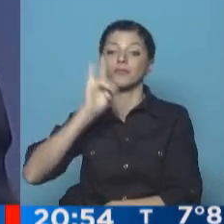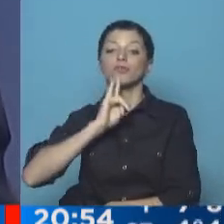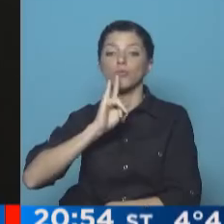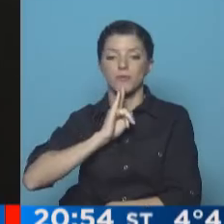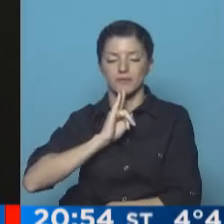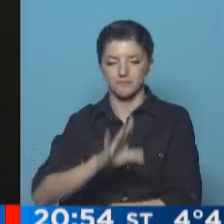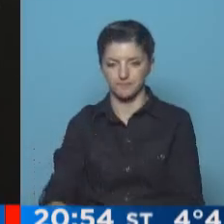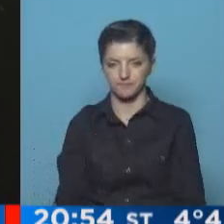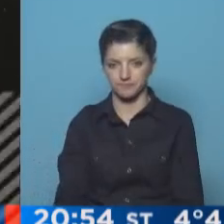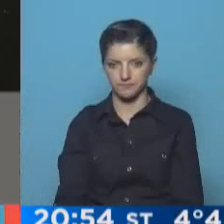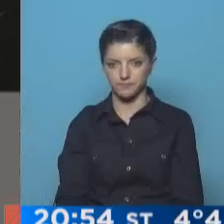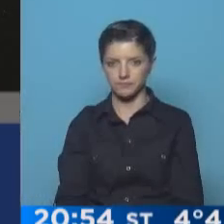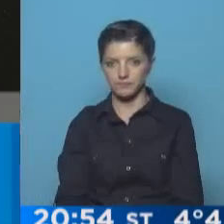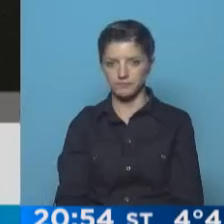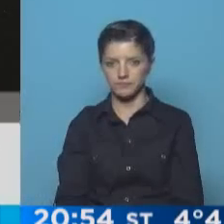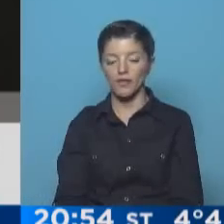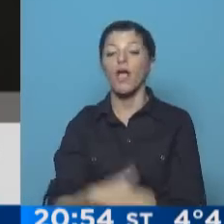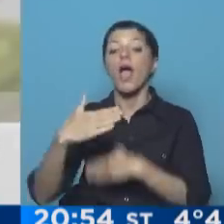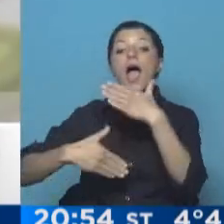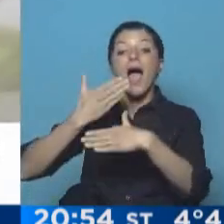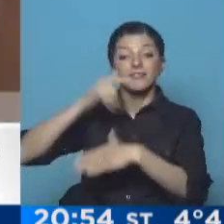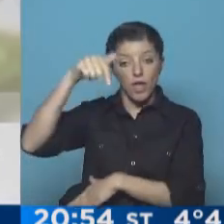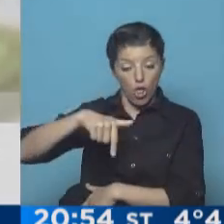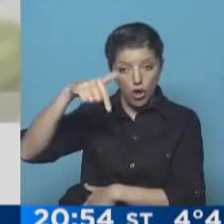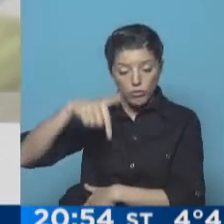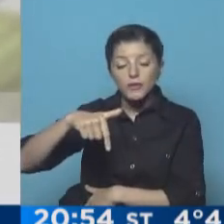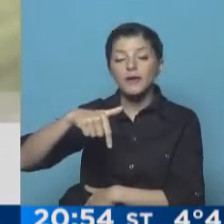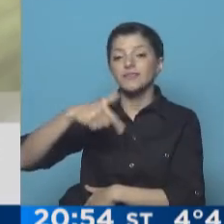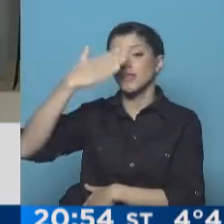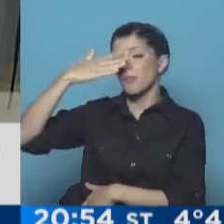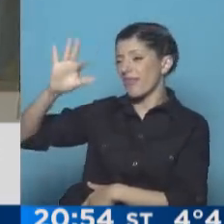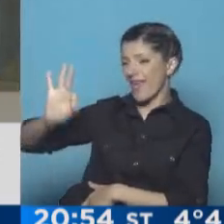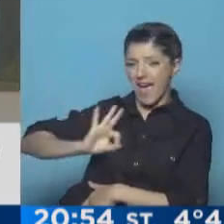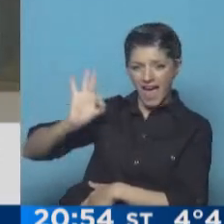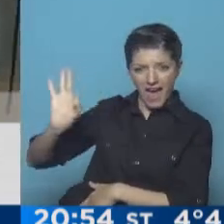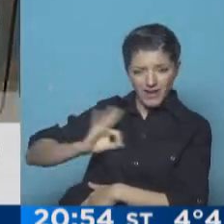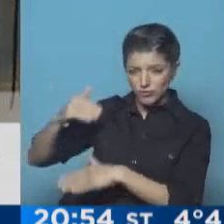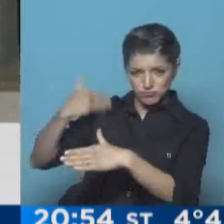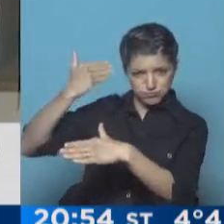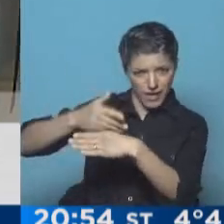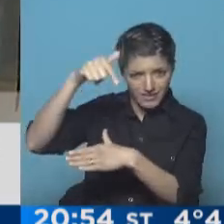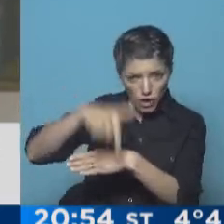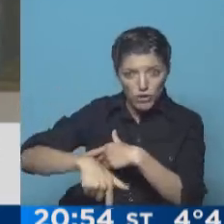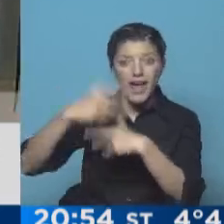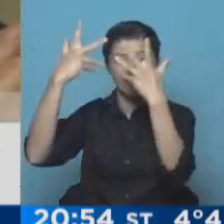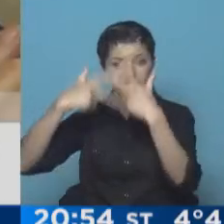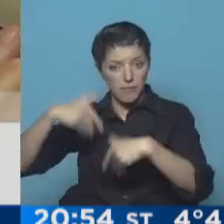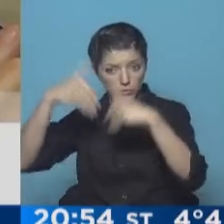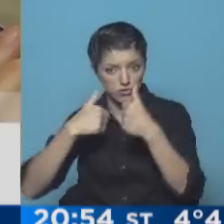decía. Hasta ahora, a lo largo de décadas, nos ha funcionado bien como la tenemos.